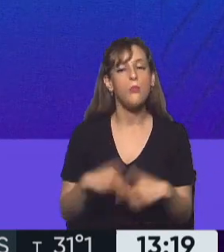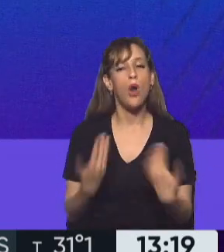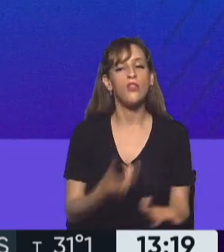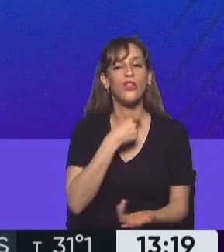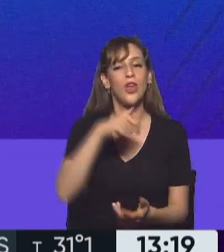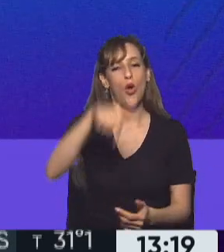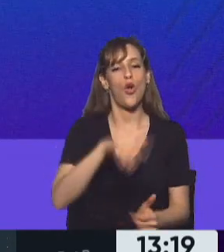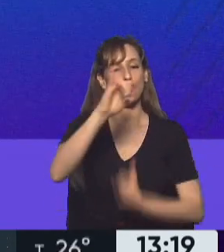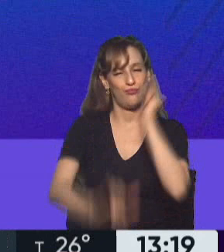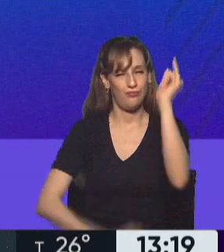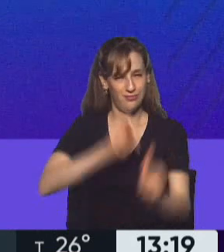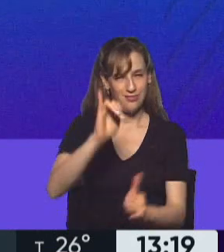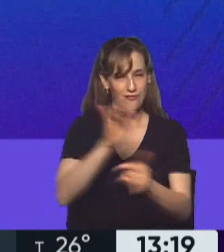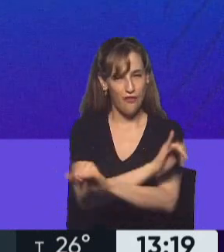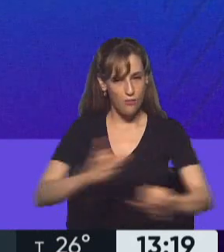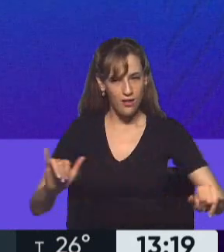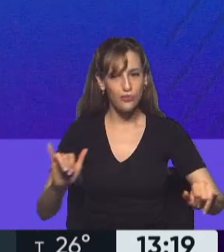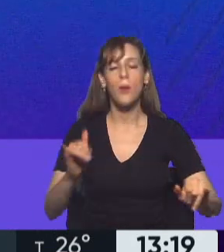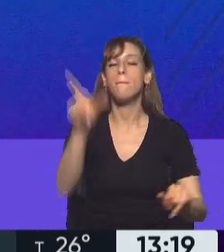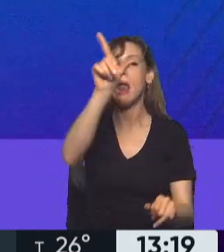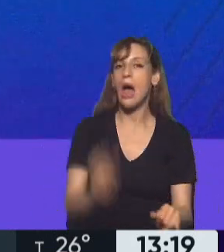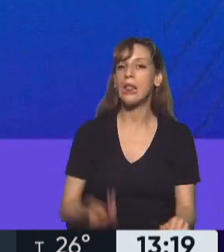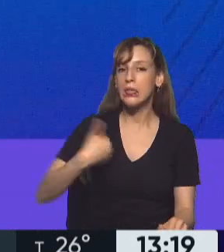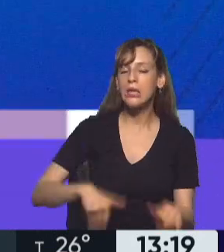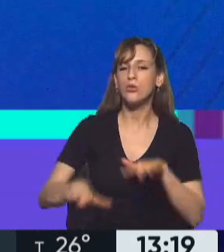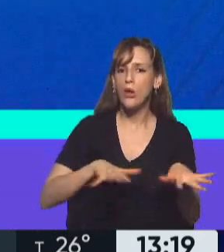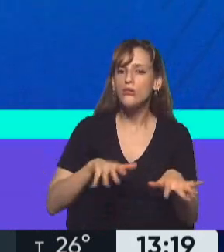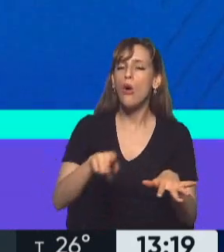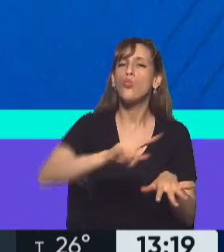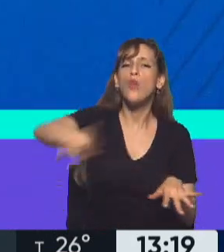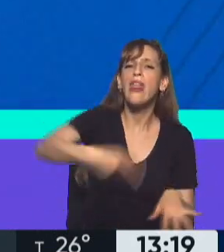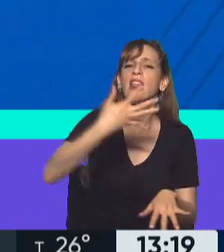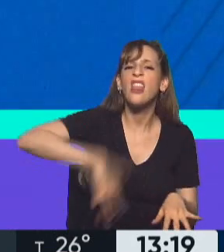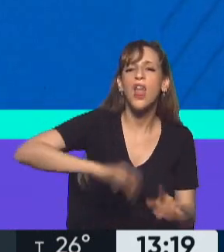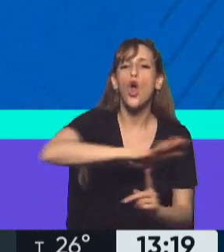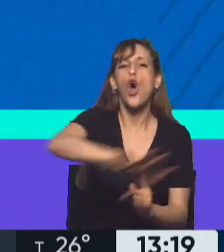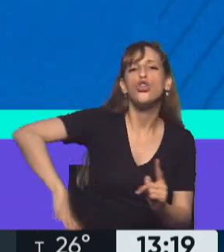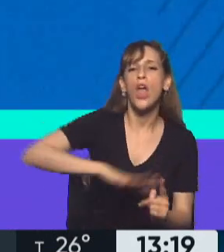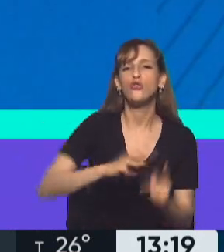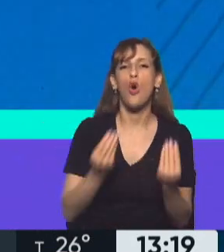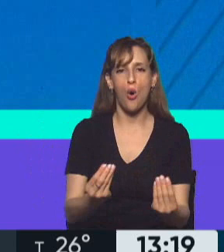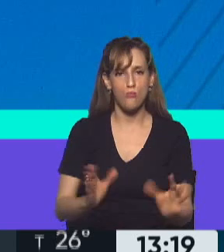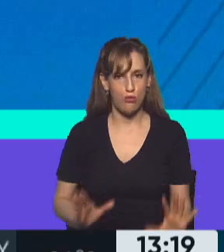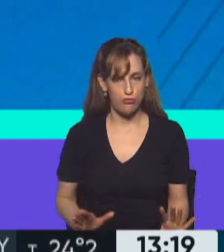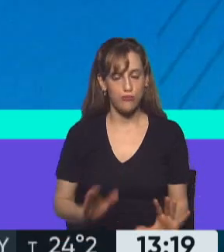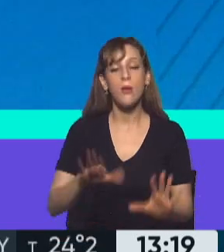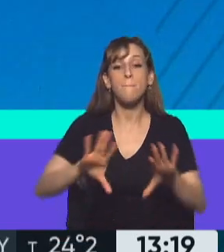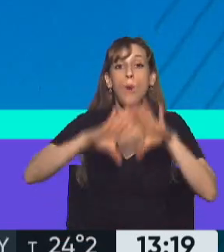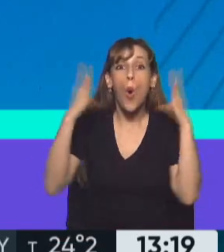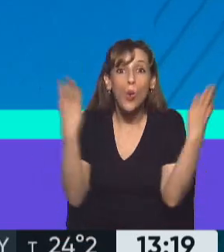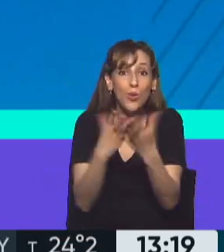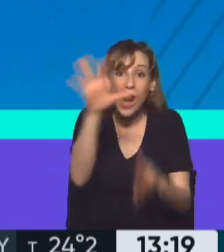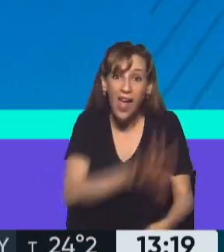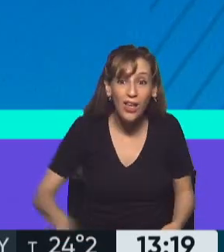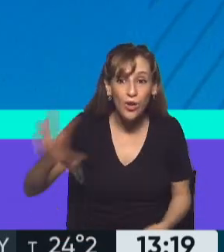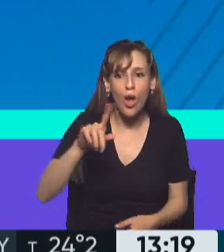columna del día de hoy para poder poner a la Argentina en un contexto global, en un contexto regional. Están aumentando los precios. ¿Por qué?